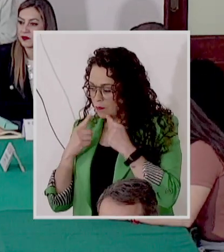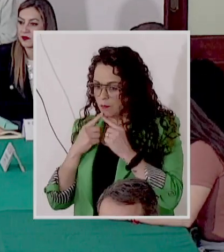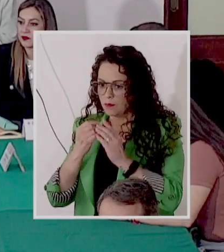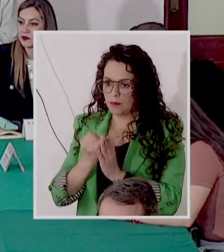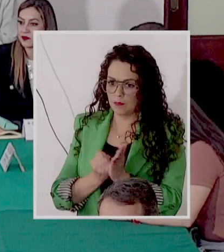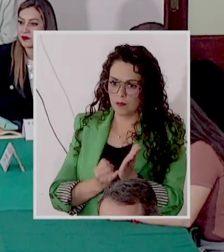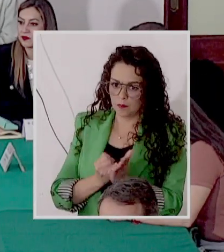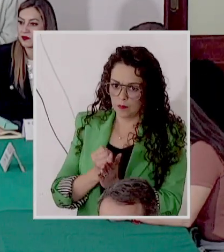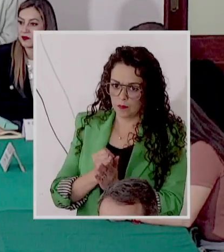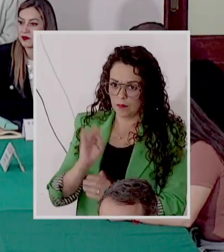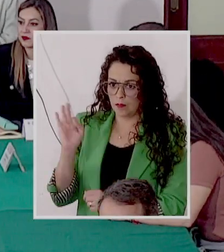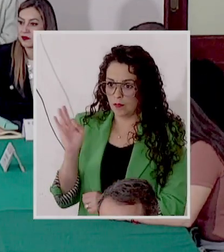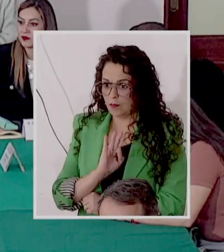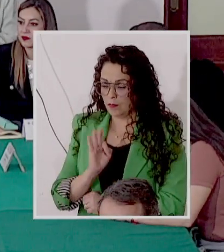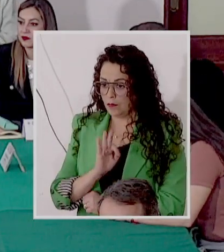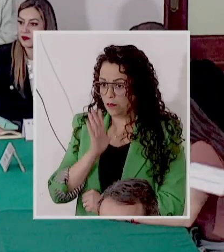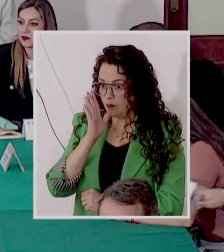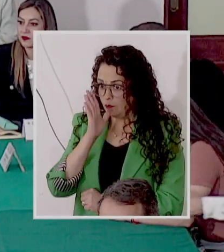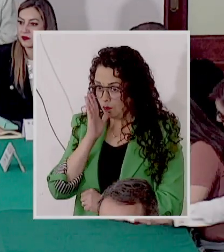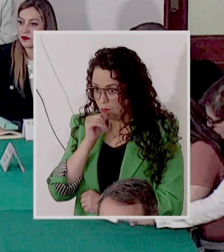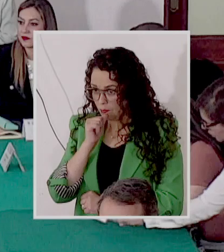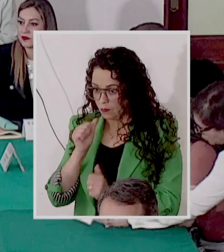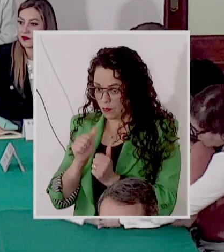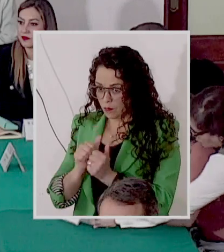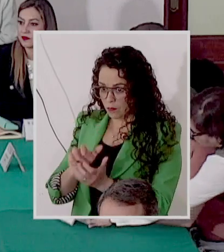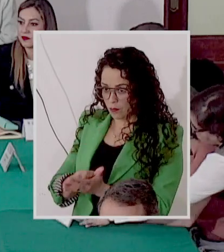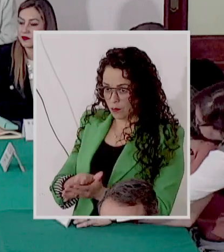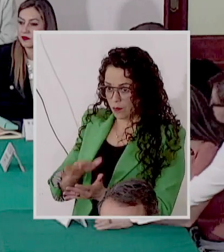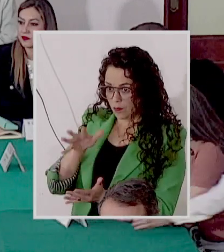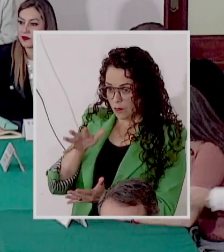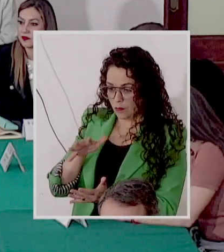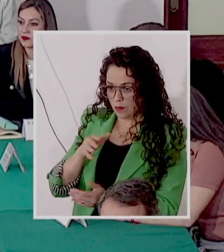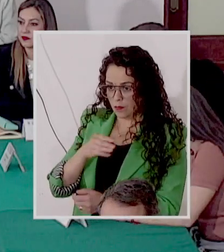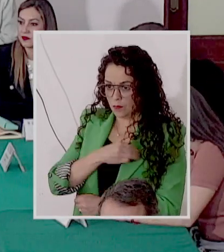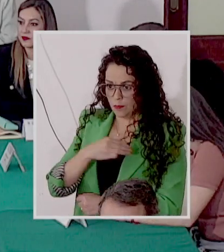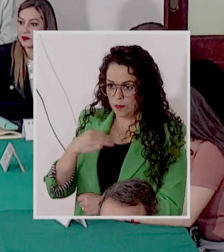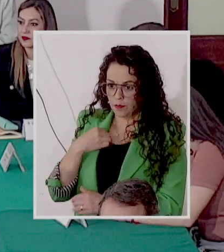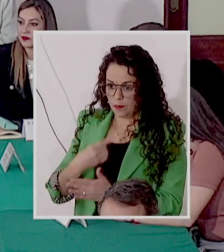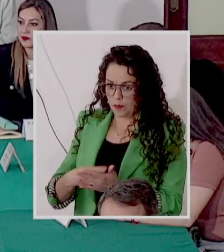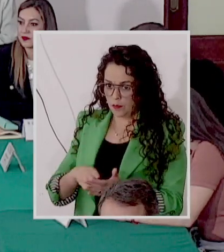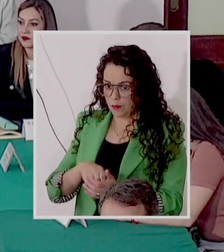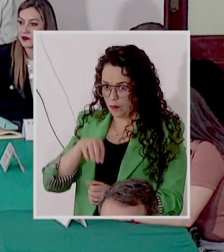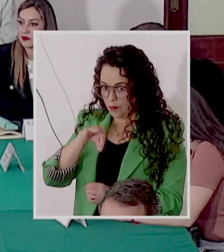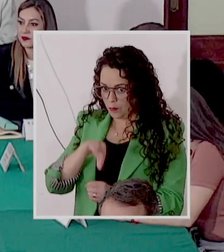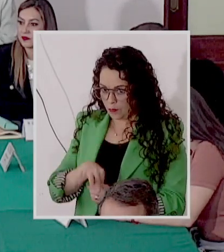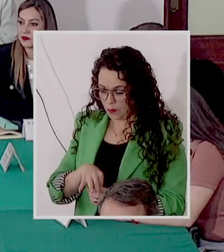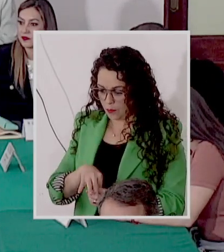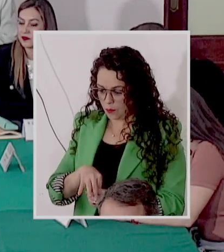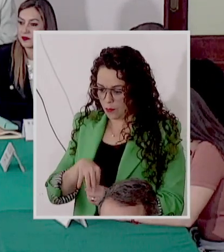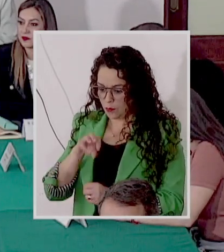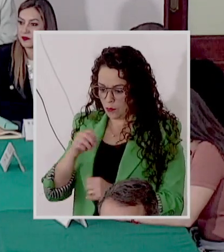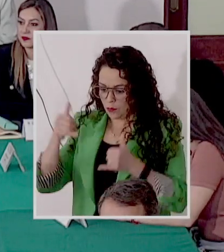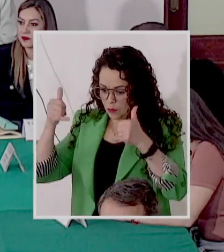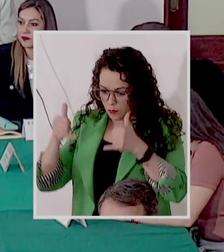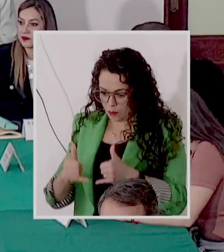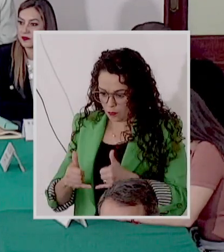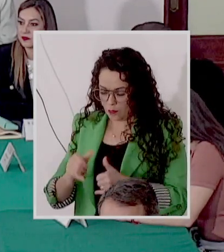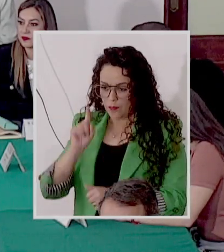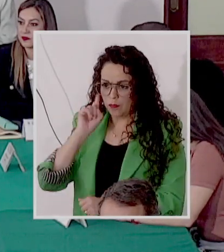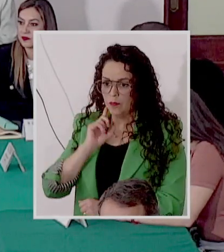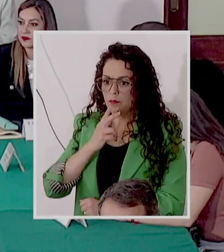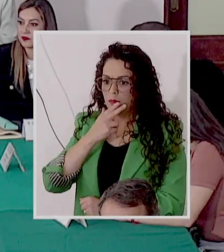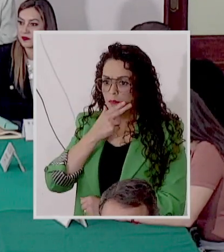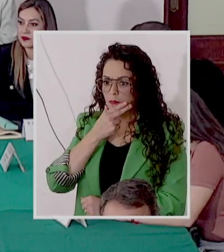de no lograrse el mismo por la mayoría de sus integrantes o en caso de empate, la o el presidente de la